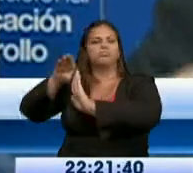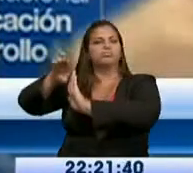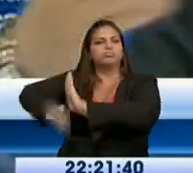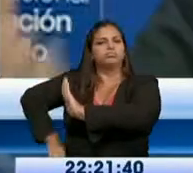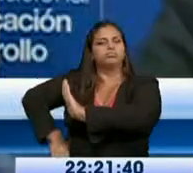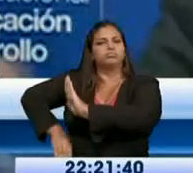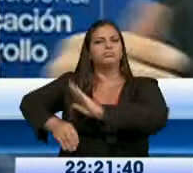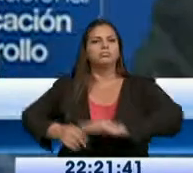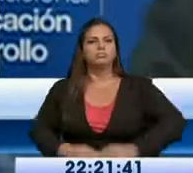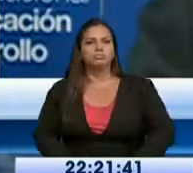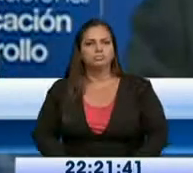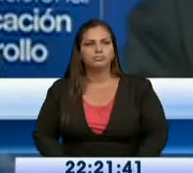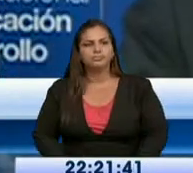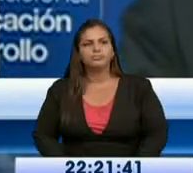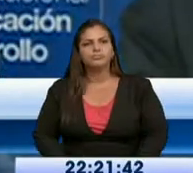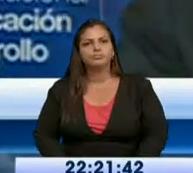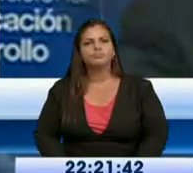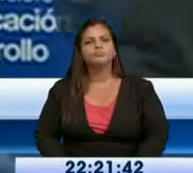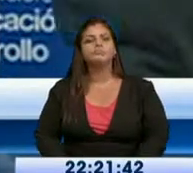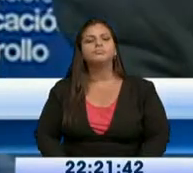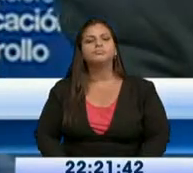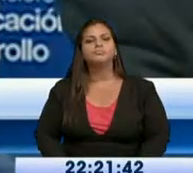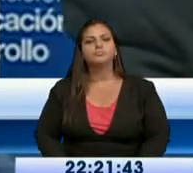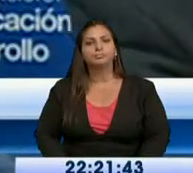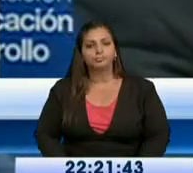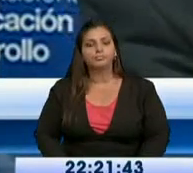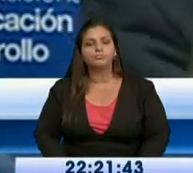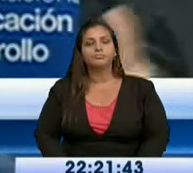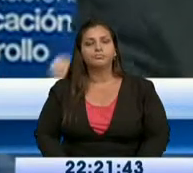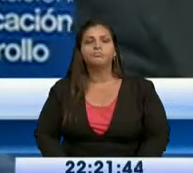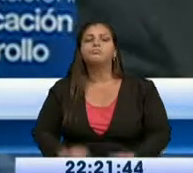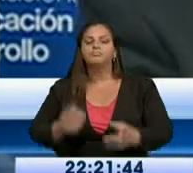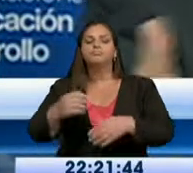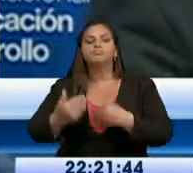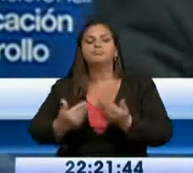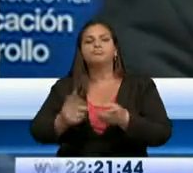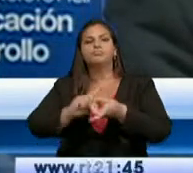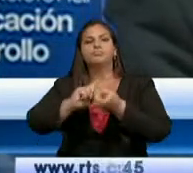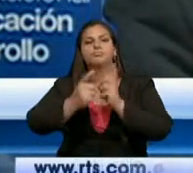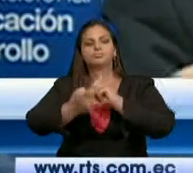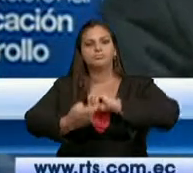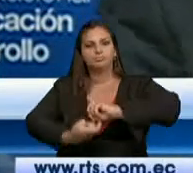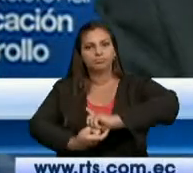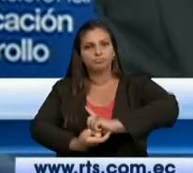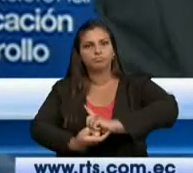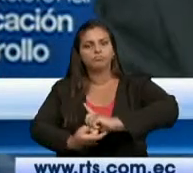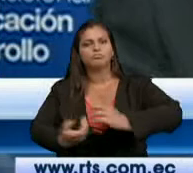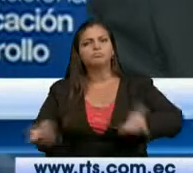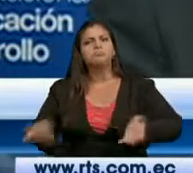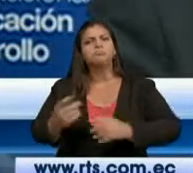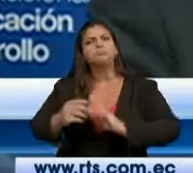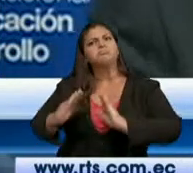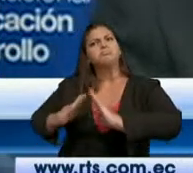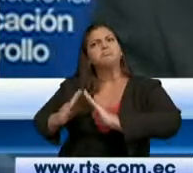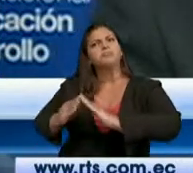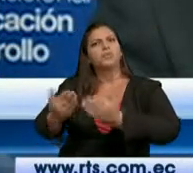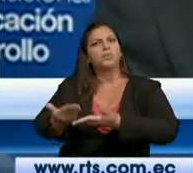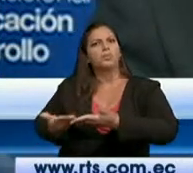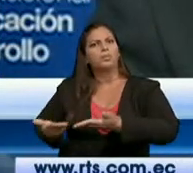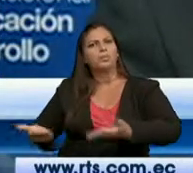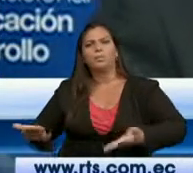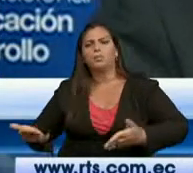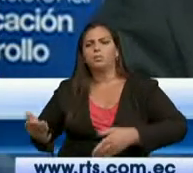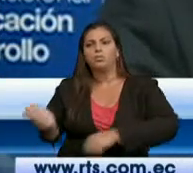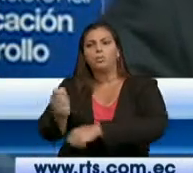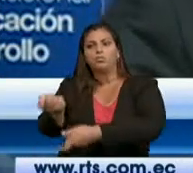veces incluso es mucho más fácil generarlo en paraísos fiscales. En un momento hay un cambio de posesión de ese bien, ¿no es cierto? Una transferencia de dominio no se graba a